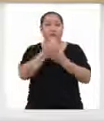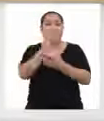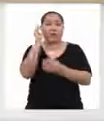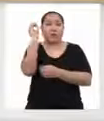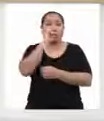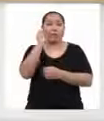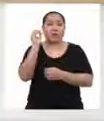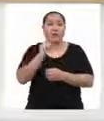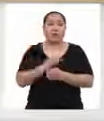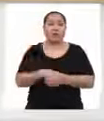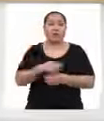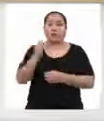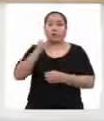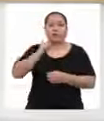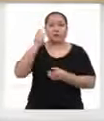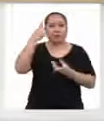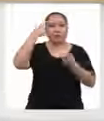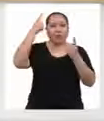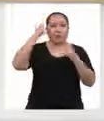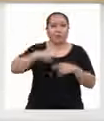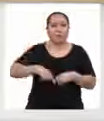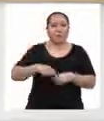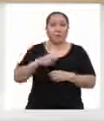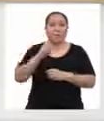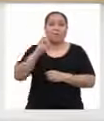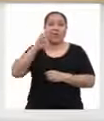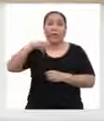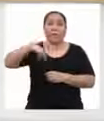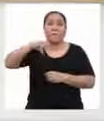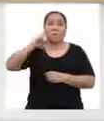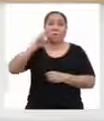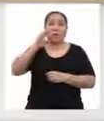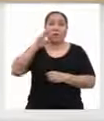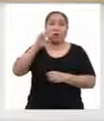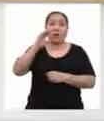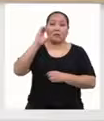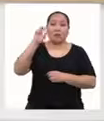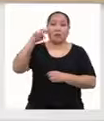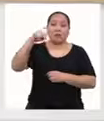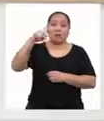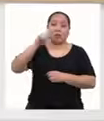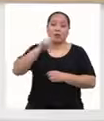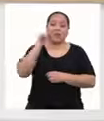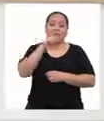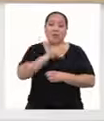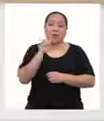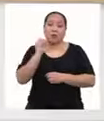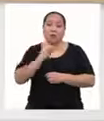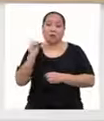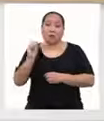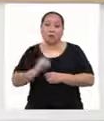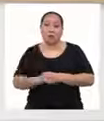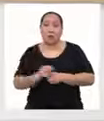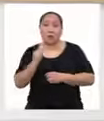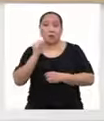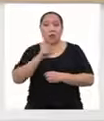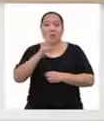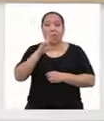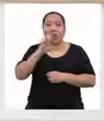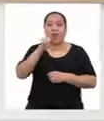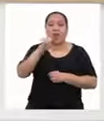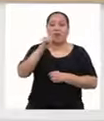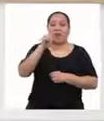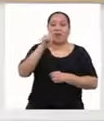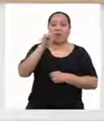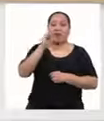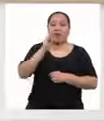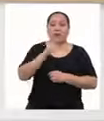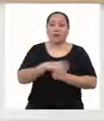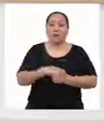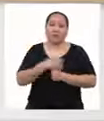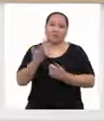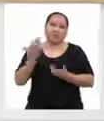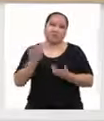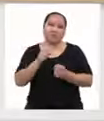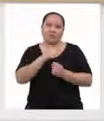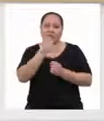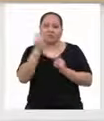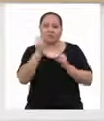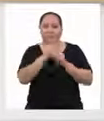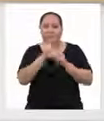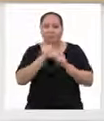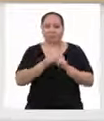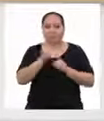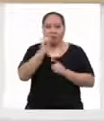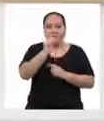de acuerdo. La frecuencia relativa porcentual es el porcentaje de la frecuencia relativa. En otras palabras,